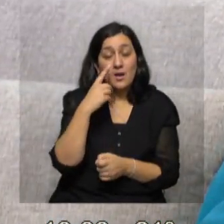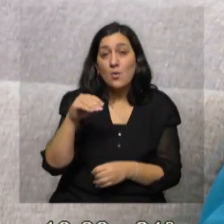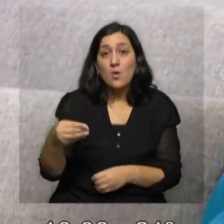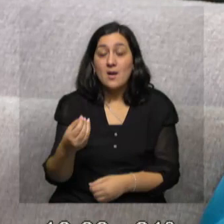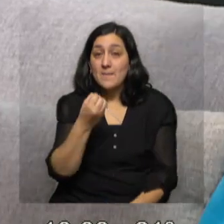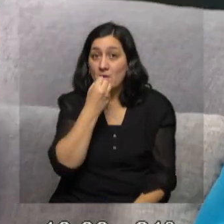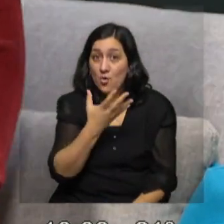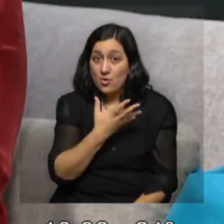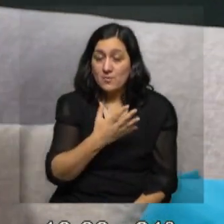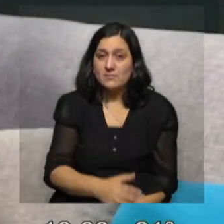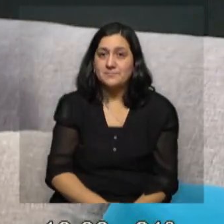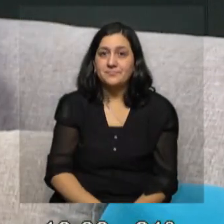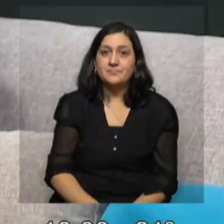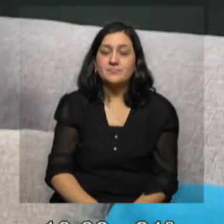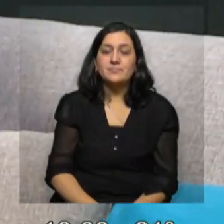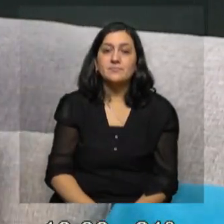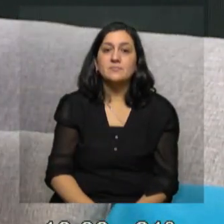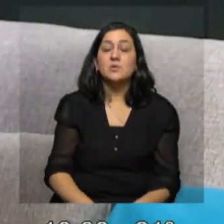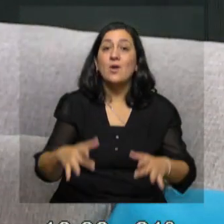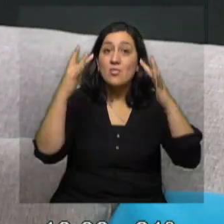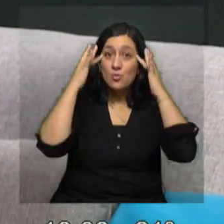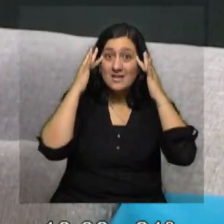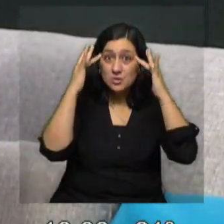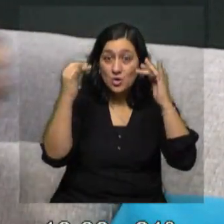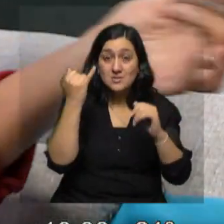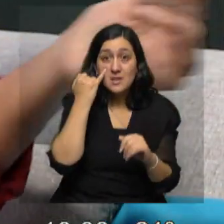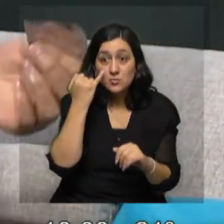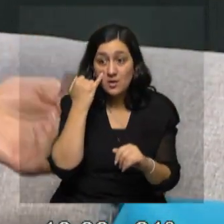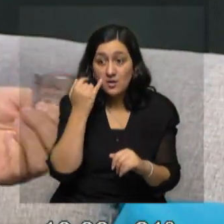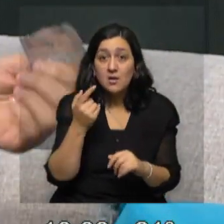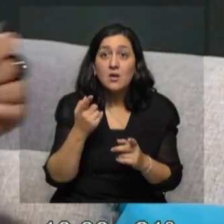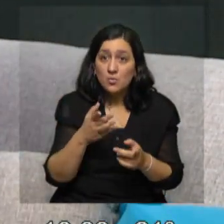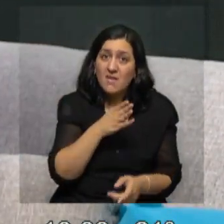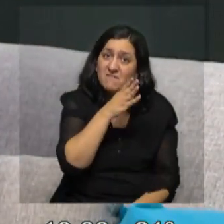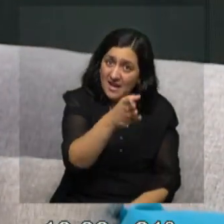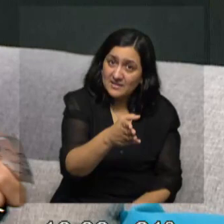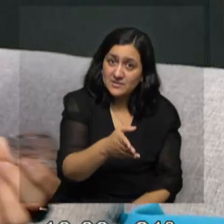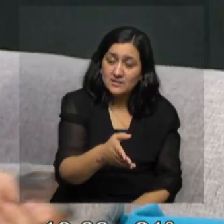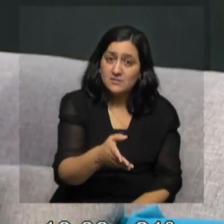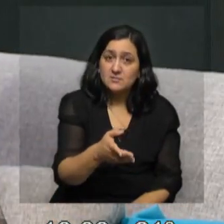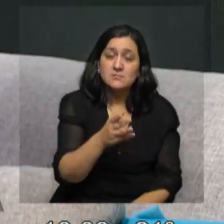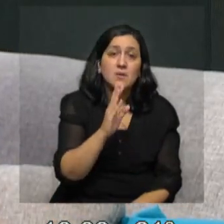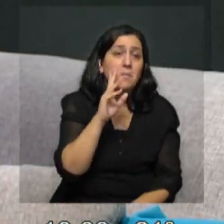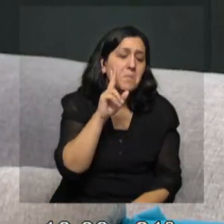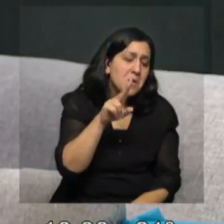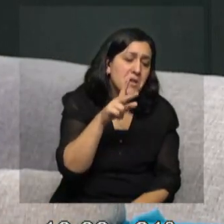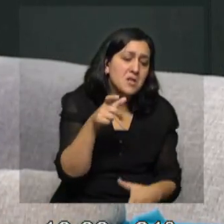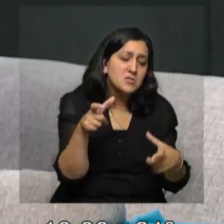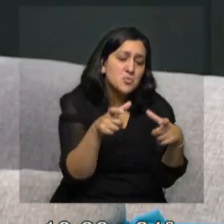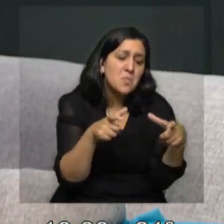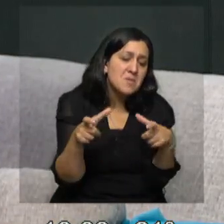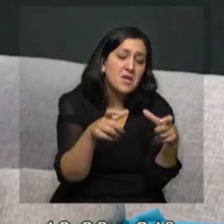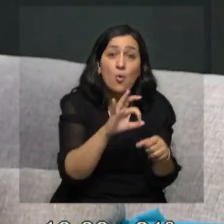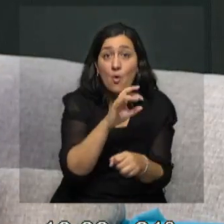Entonces, dentro de lo que es la educación sexual, nosotros lo que vamos a hacer es, vayan, esto que decías vos, ¿no, Flor? En la góndola del súper o vamos